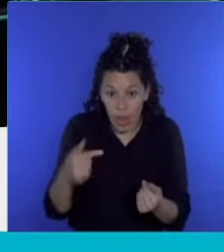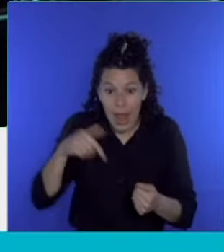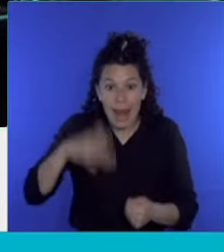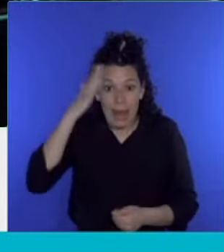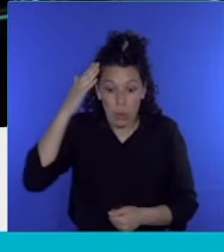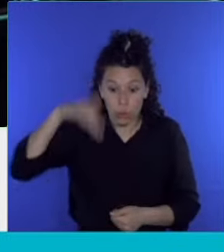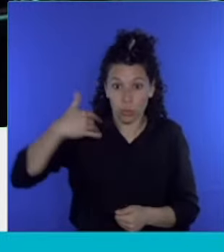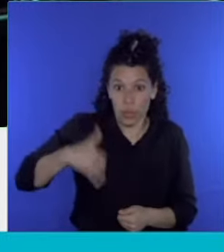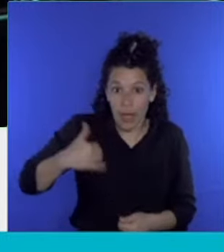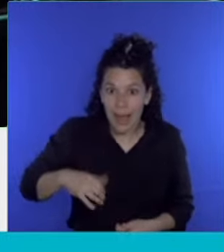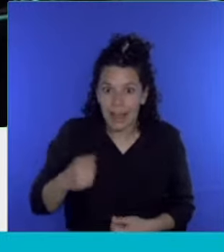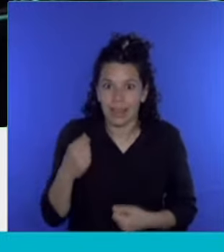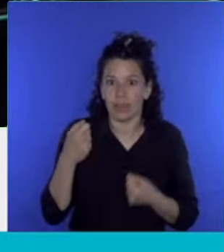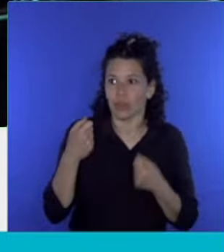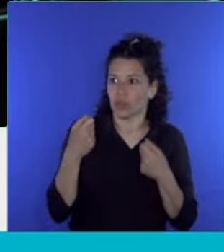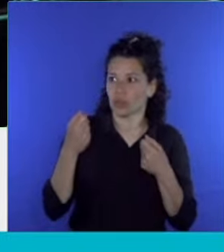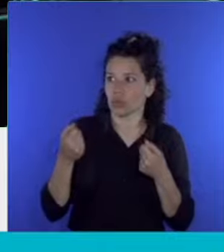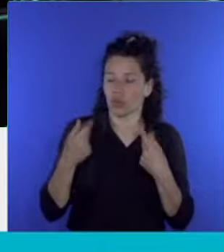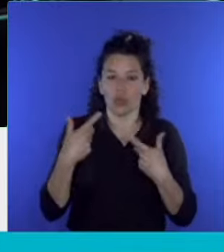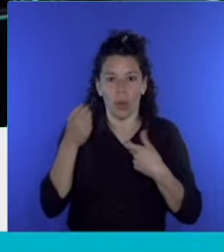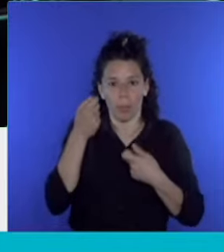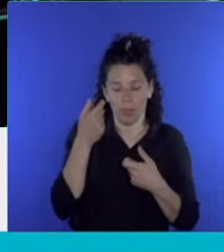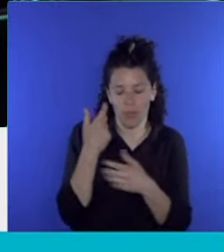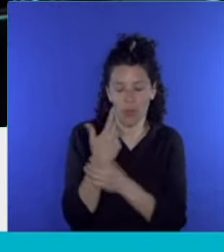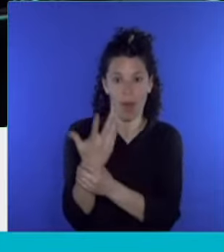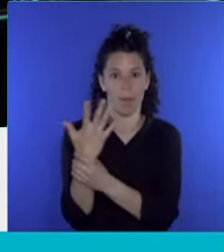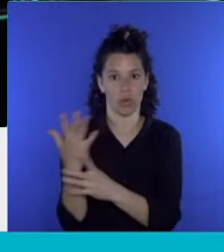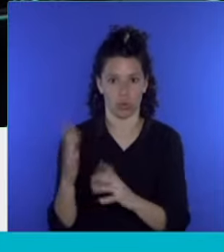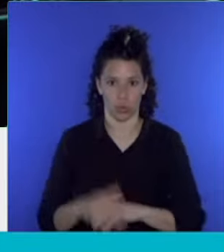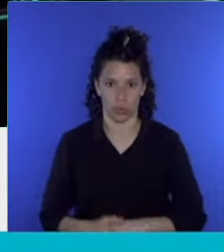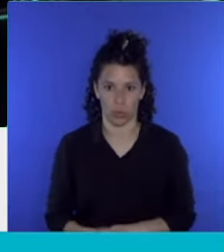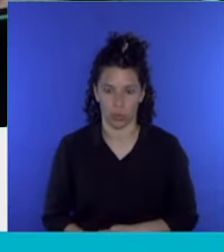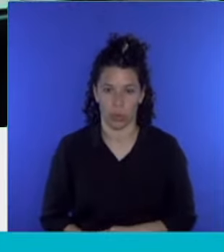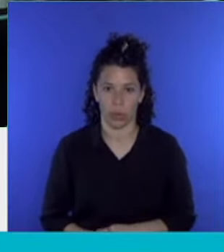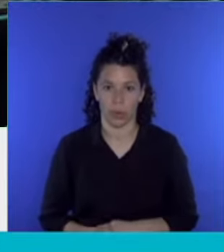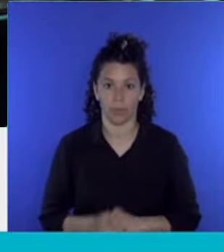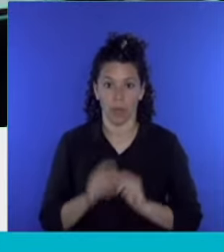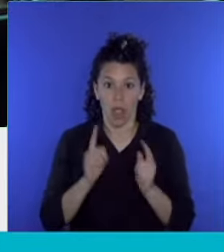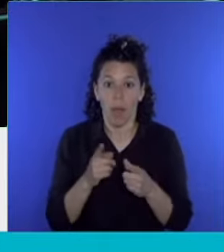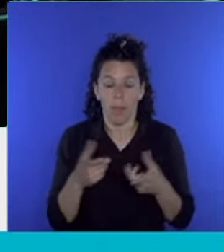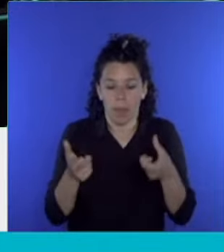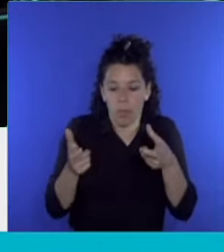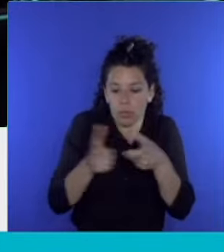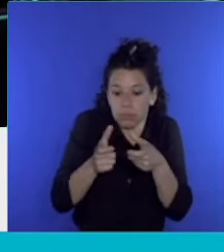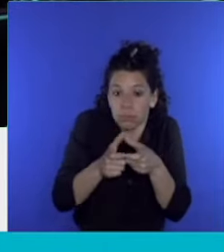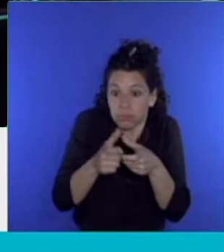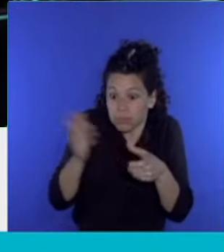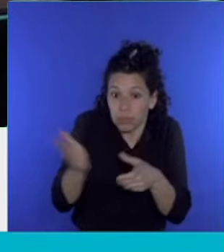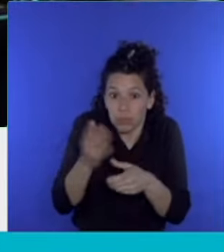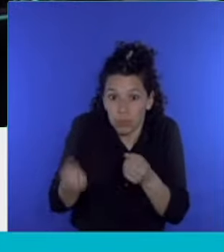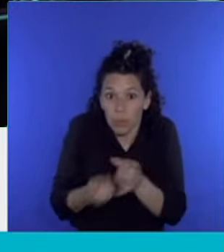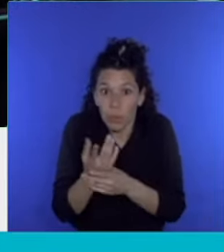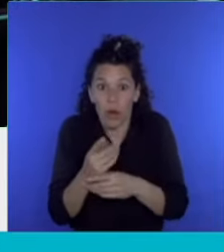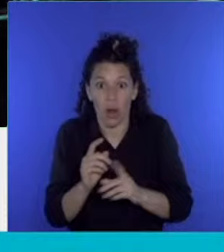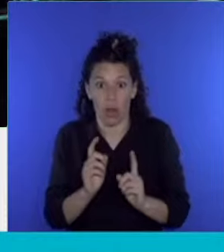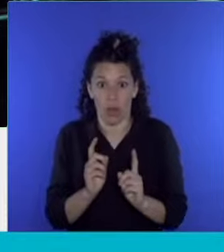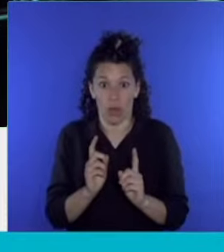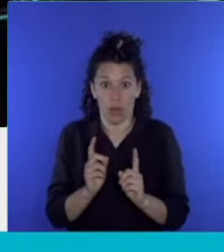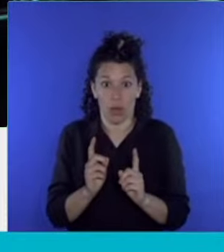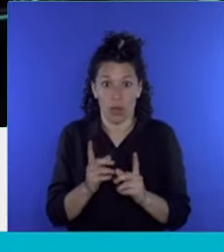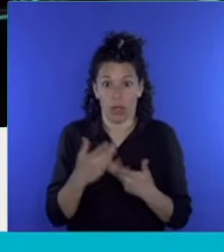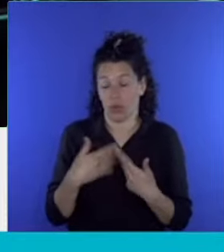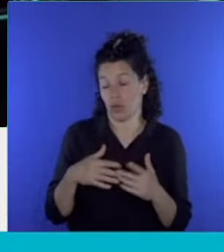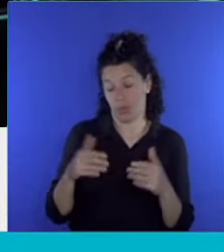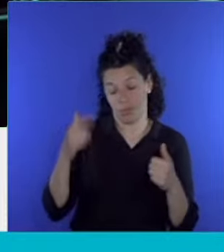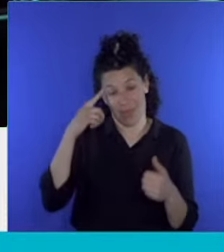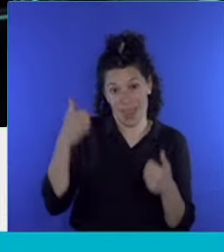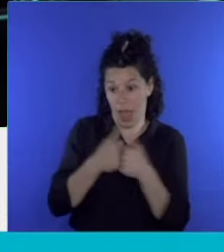en un montón de películas en un montón de documentales que hemos hecho hoy la diputada dioli a la que aderon casi todo lo que